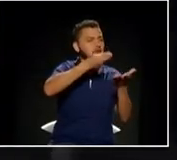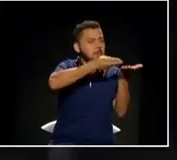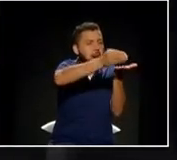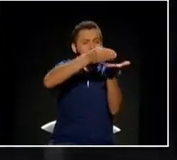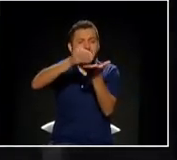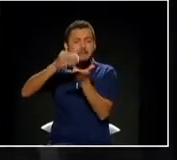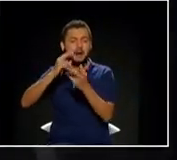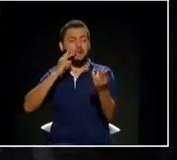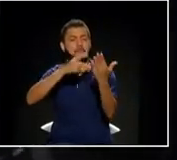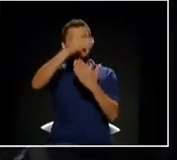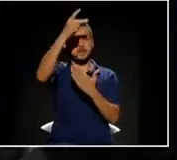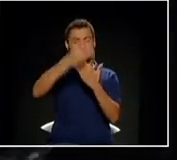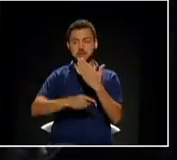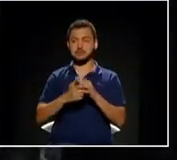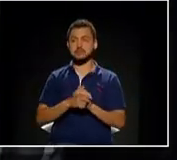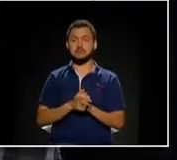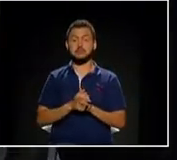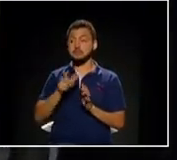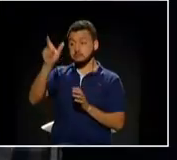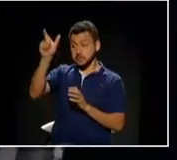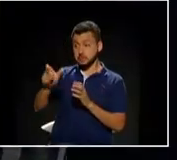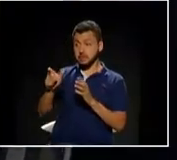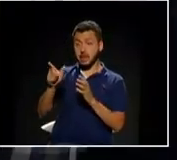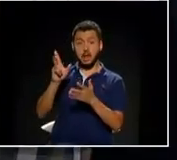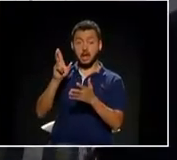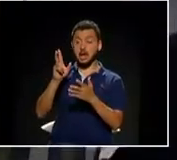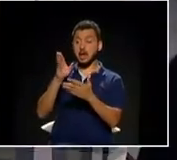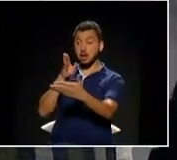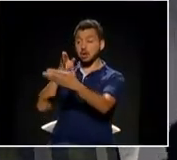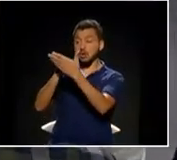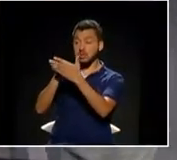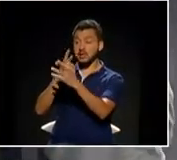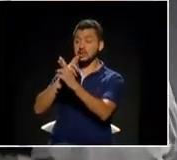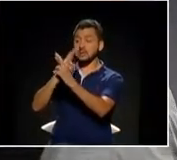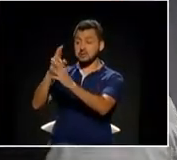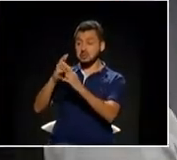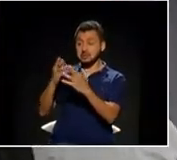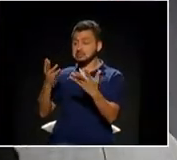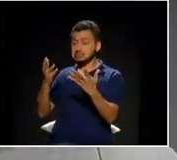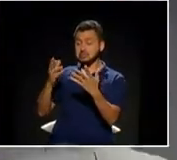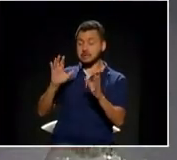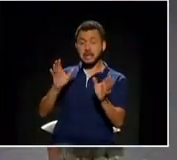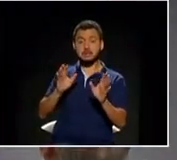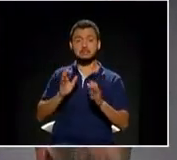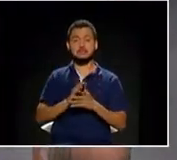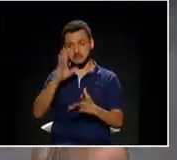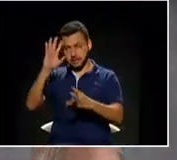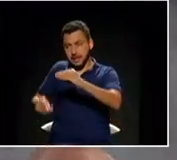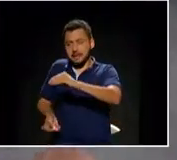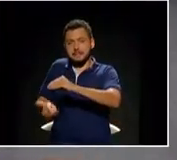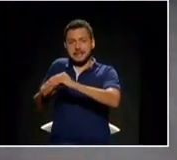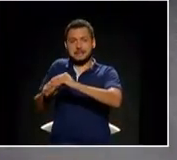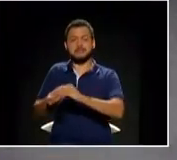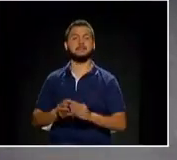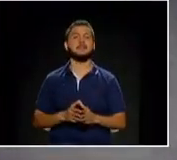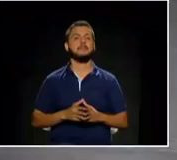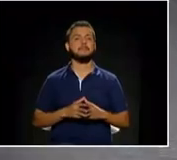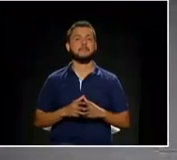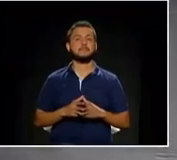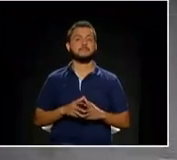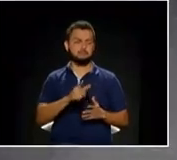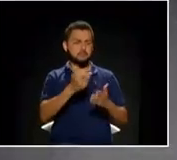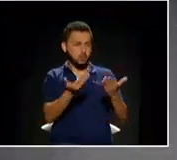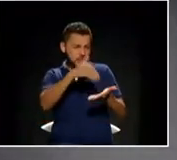estaba contradiciendo haciendo un planteamiento acerca de la pregunta del área del roush muy bien pues puede empezar de nuevo bueno entonces el digamos el